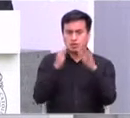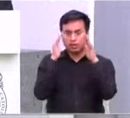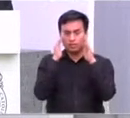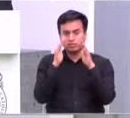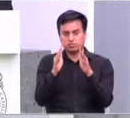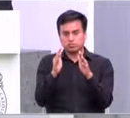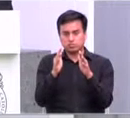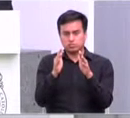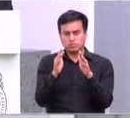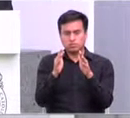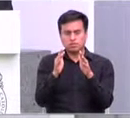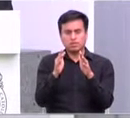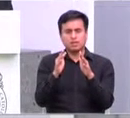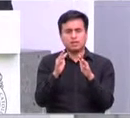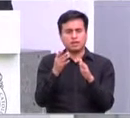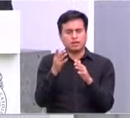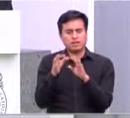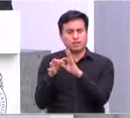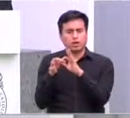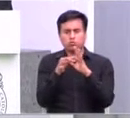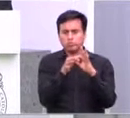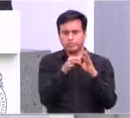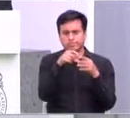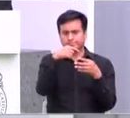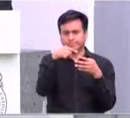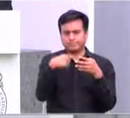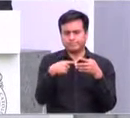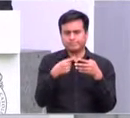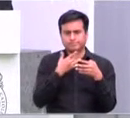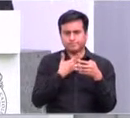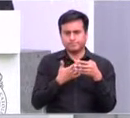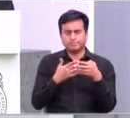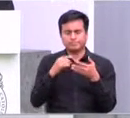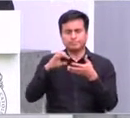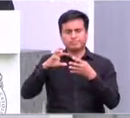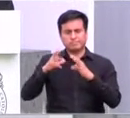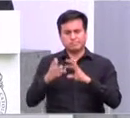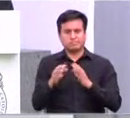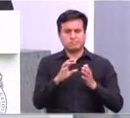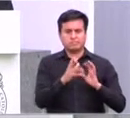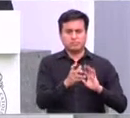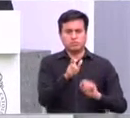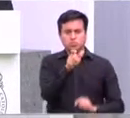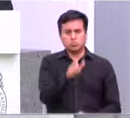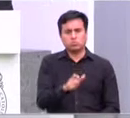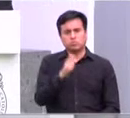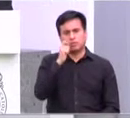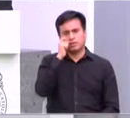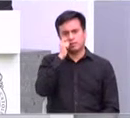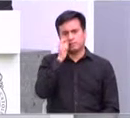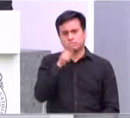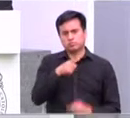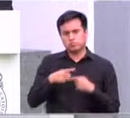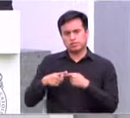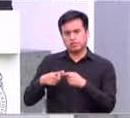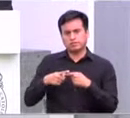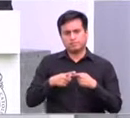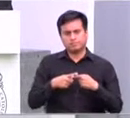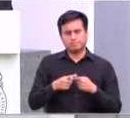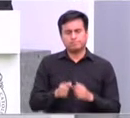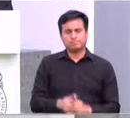a las causas que tienen que ver con la degradación humana y social